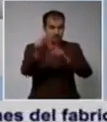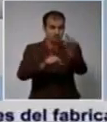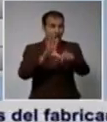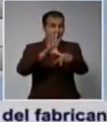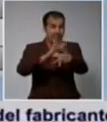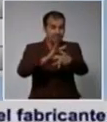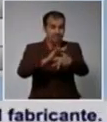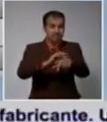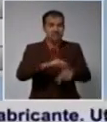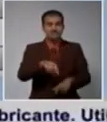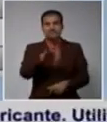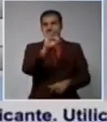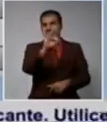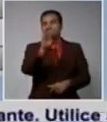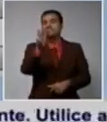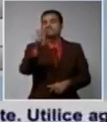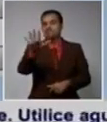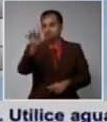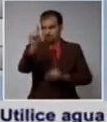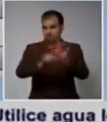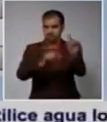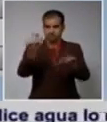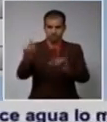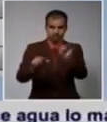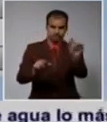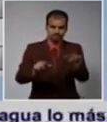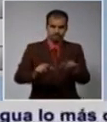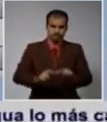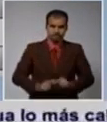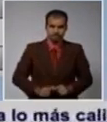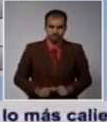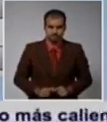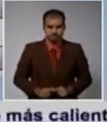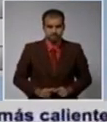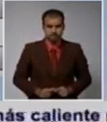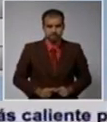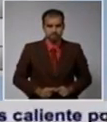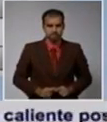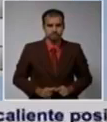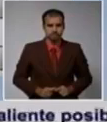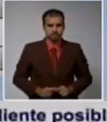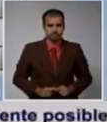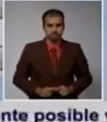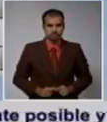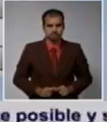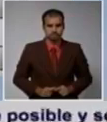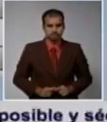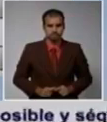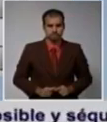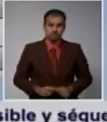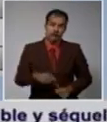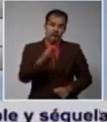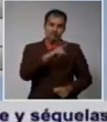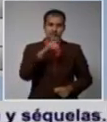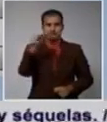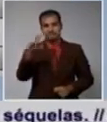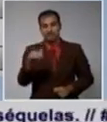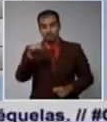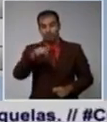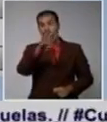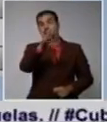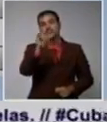735 personas con la COVID-19. Estamos hablando 46 más que el día de ayer, y